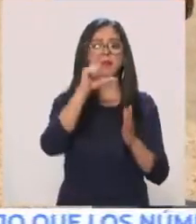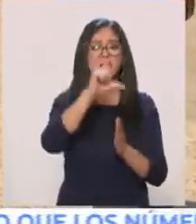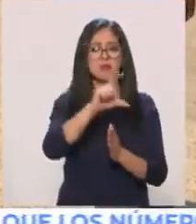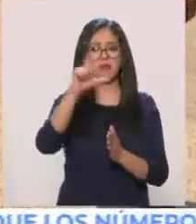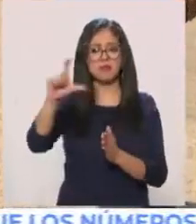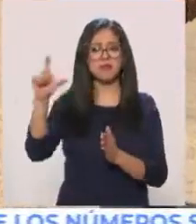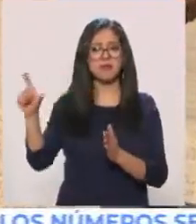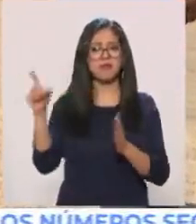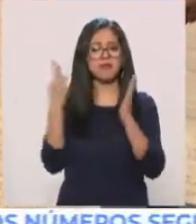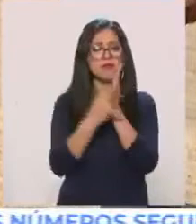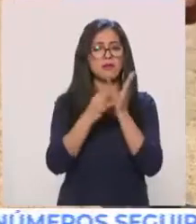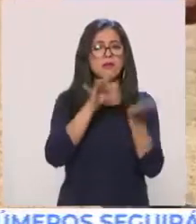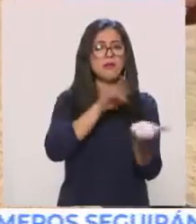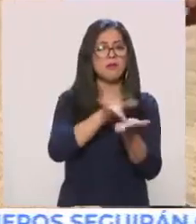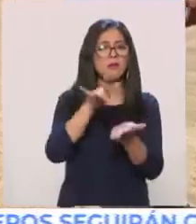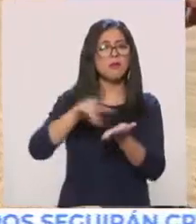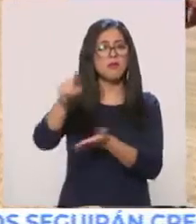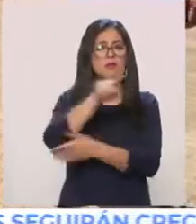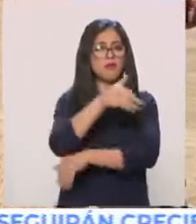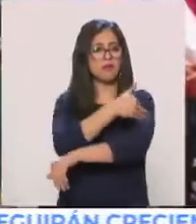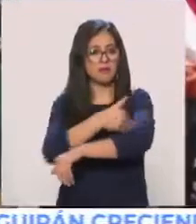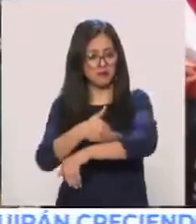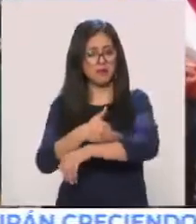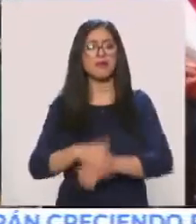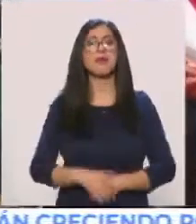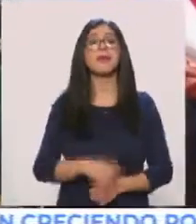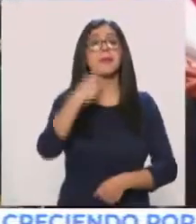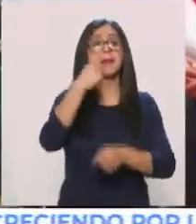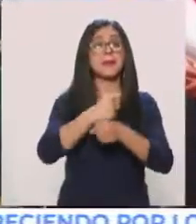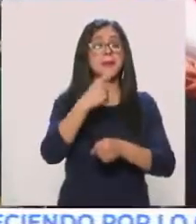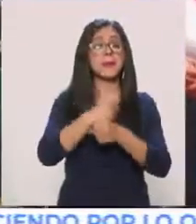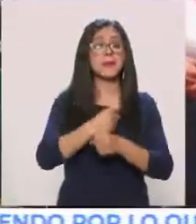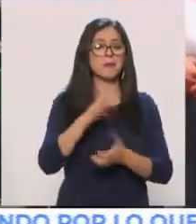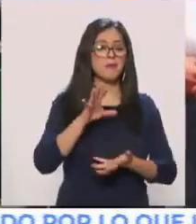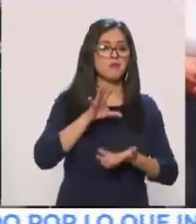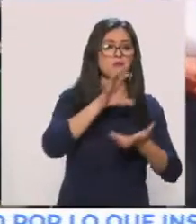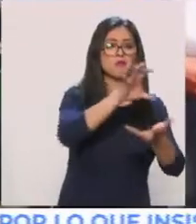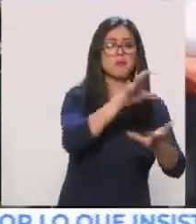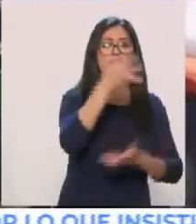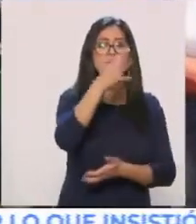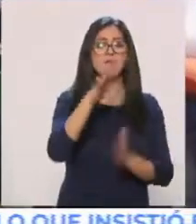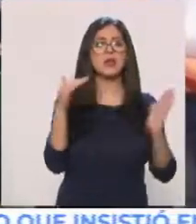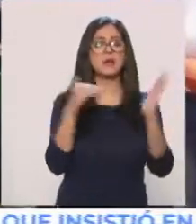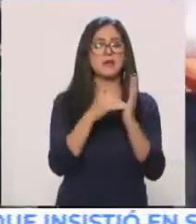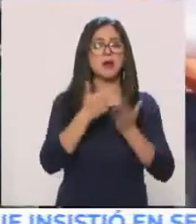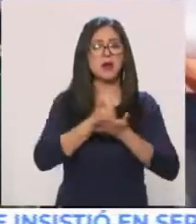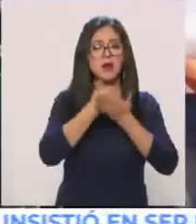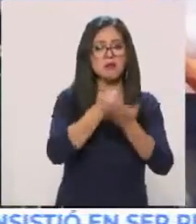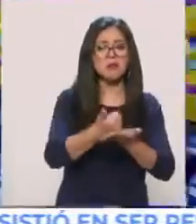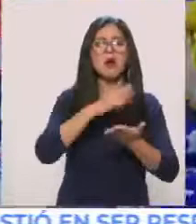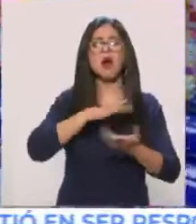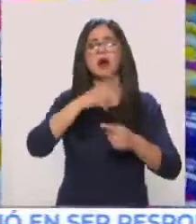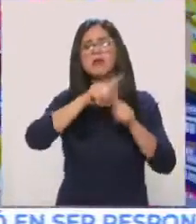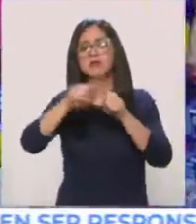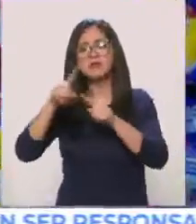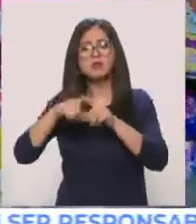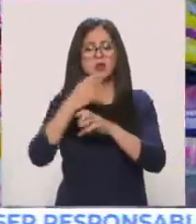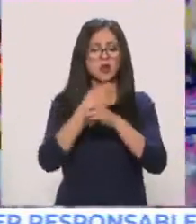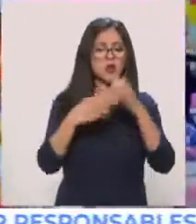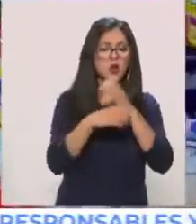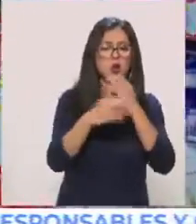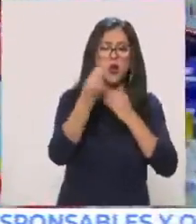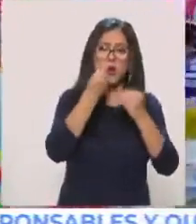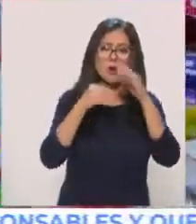familias vulnerables. En una primera etapa se entregarán 10,000 apoyos, los cuales incluyen artículos básicos de